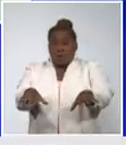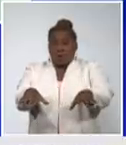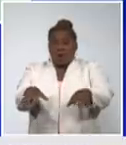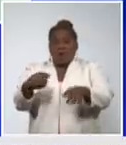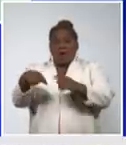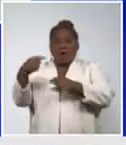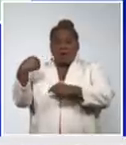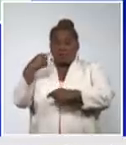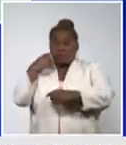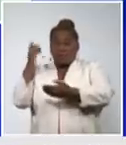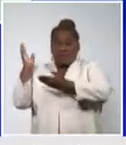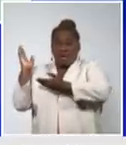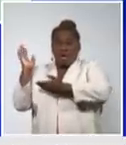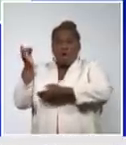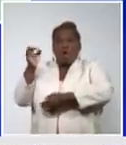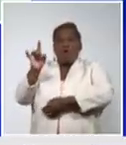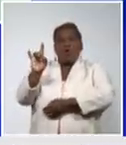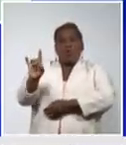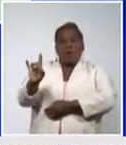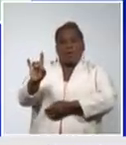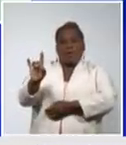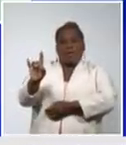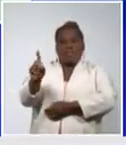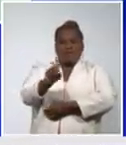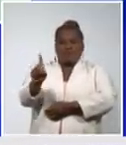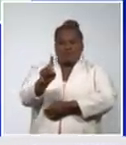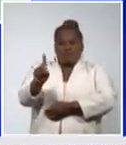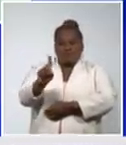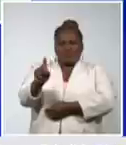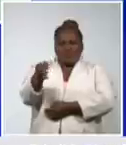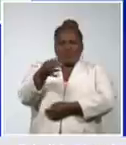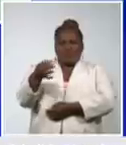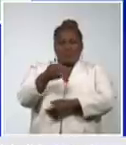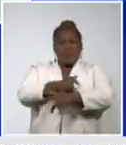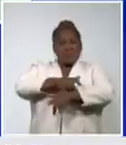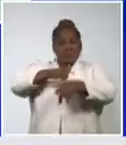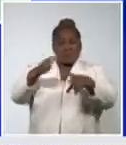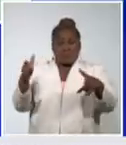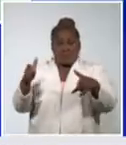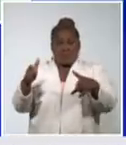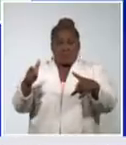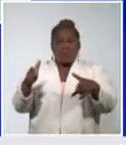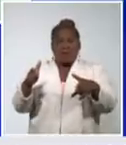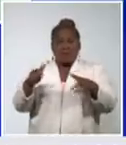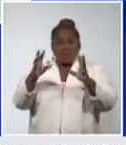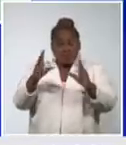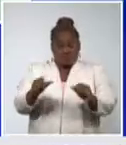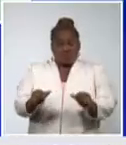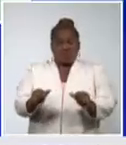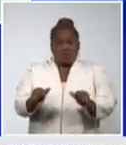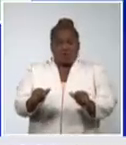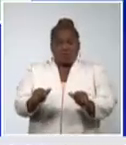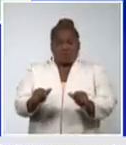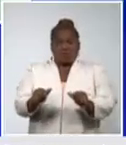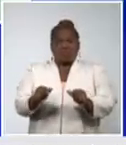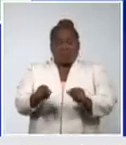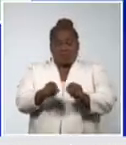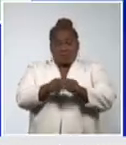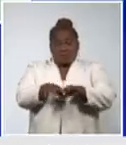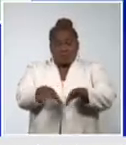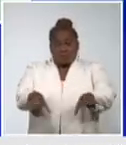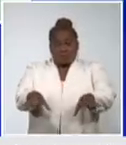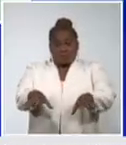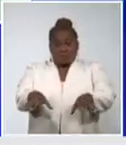en 9 de sus 11 municipios. El mayor número, que además es donde tiene la mayor transmisión, en el